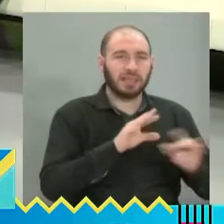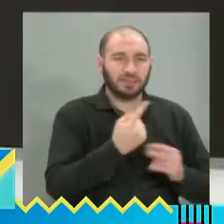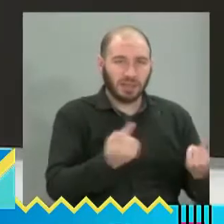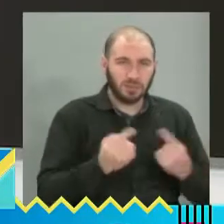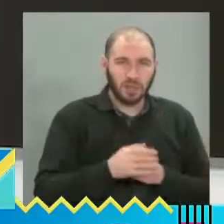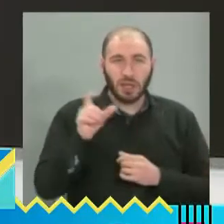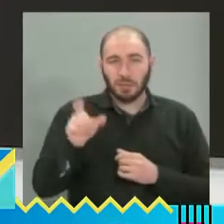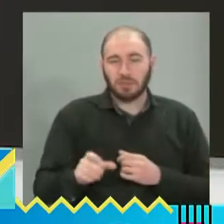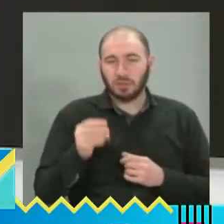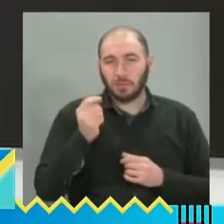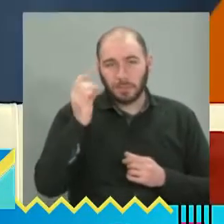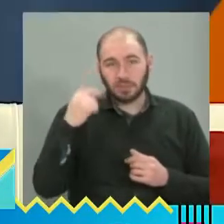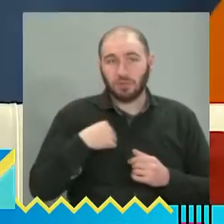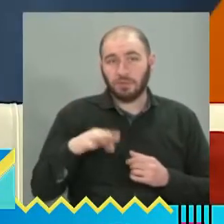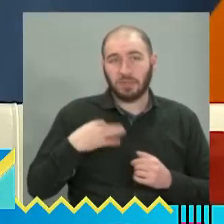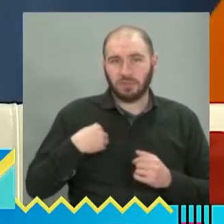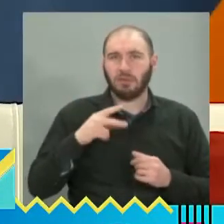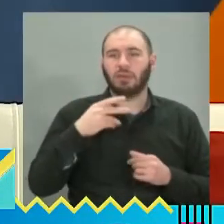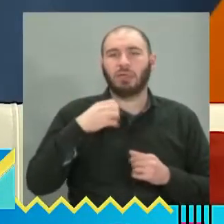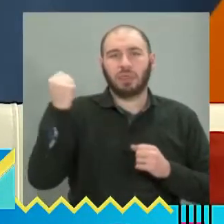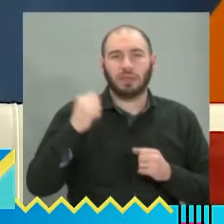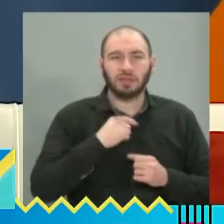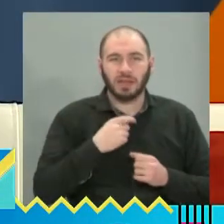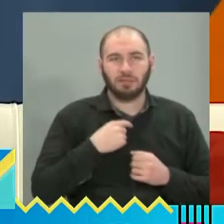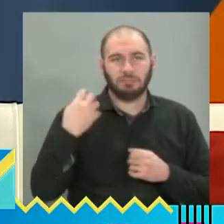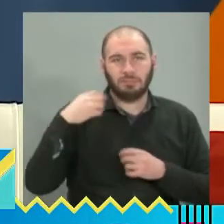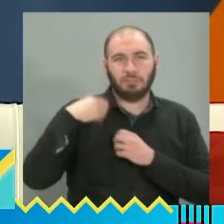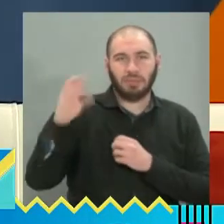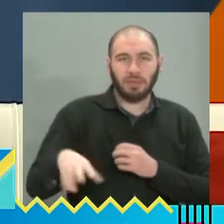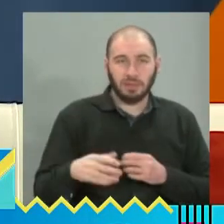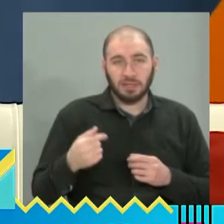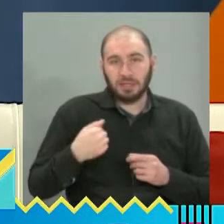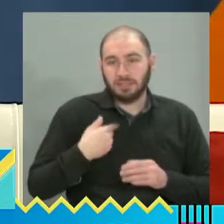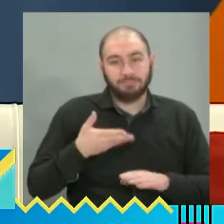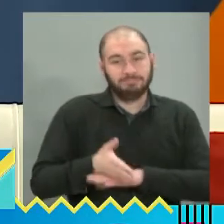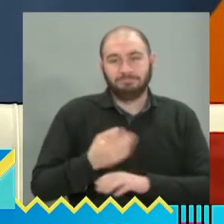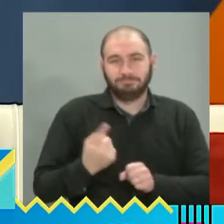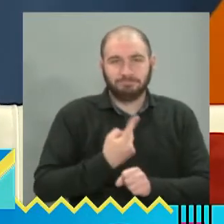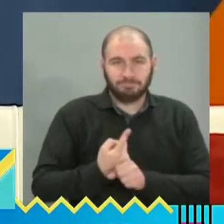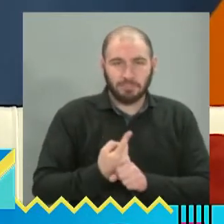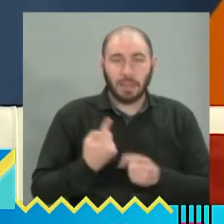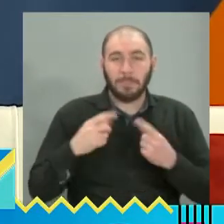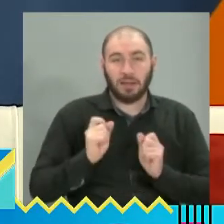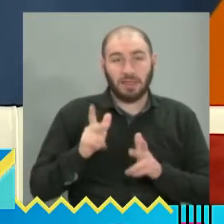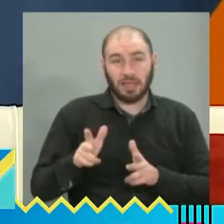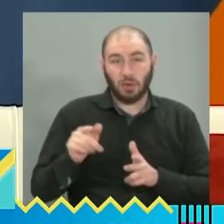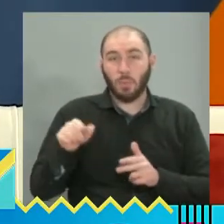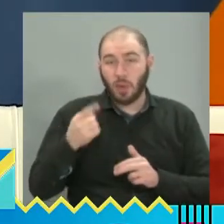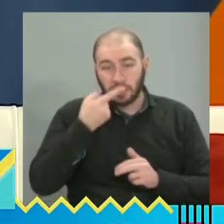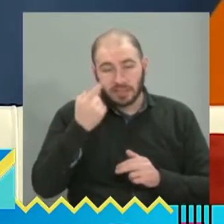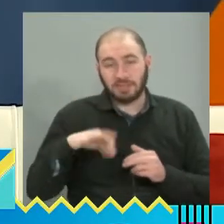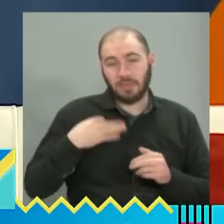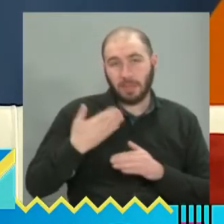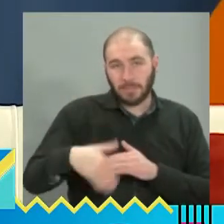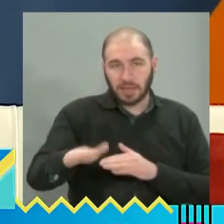Si la persona dice, disculpame, pero es mi vida, yo me quiero matar, si tengo un cáncer de pulmón, bueno, yo no puedo interceder en eso. Pero decirle, mira, si te interesa vivir